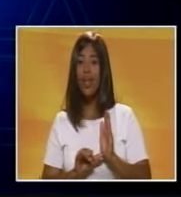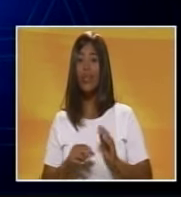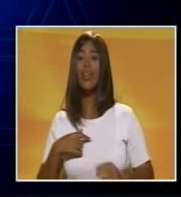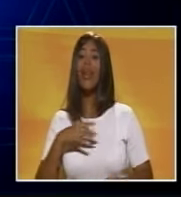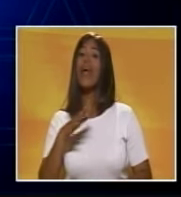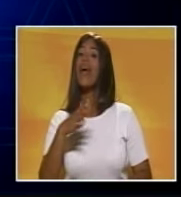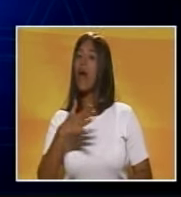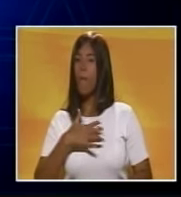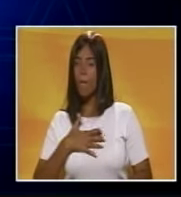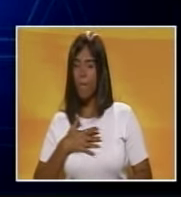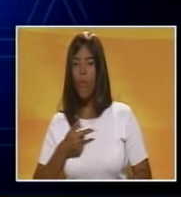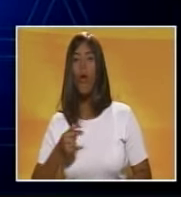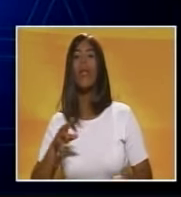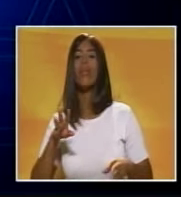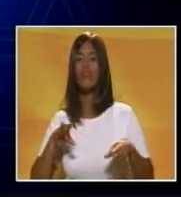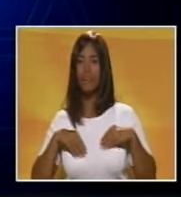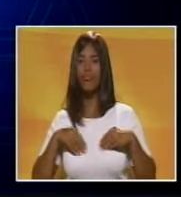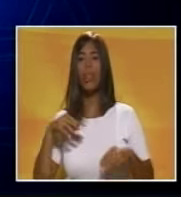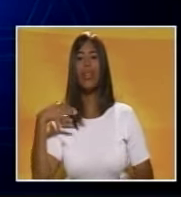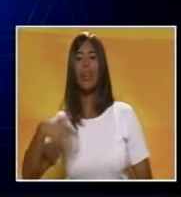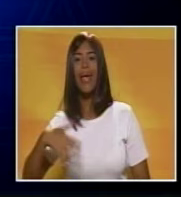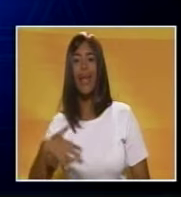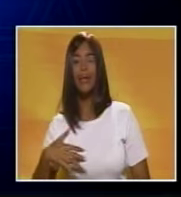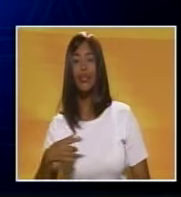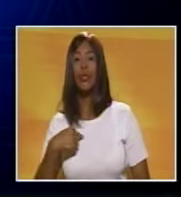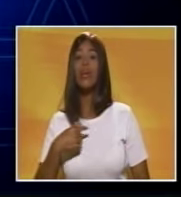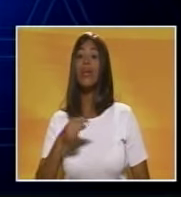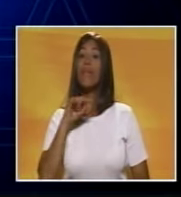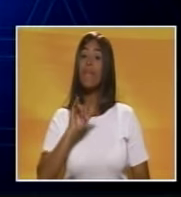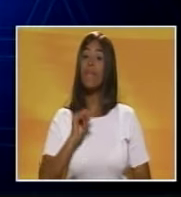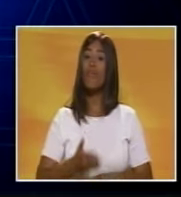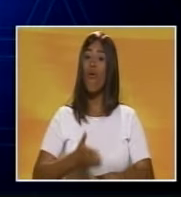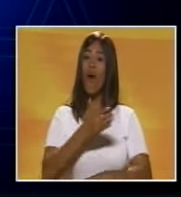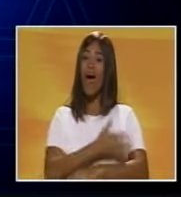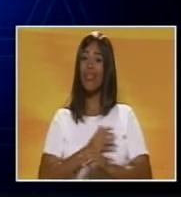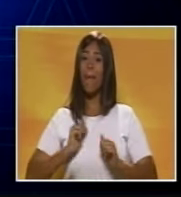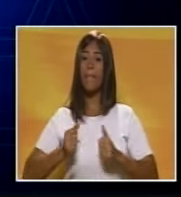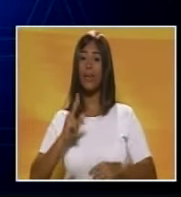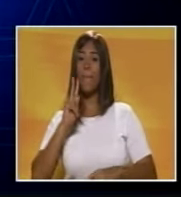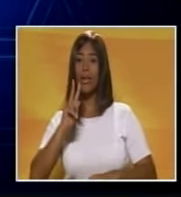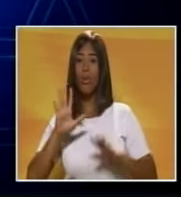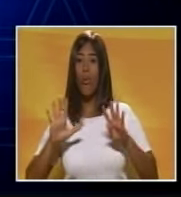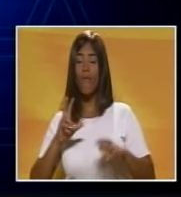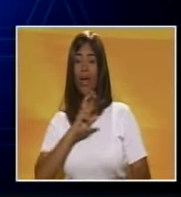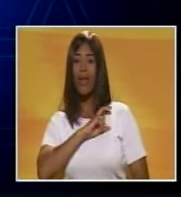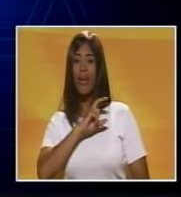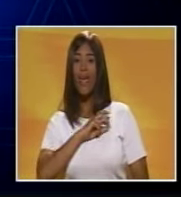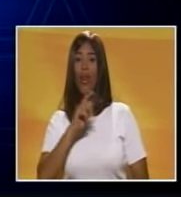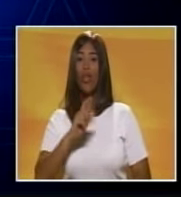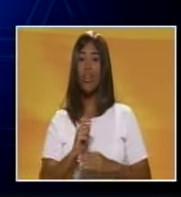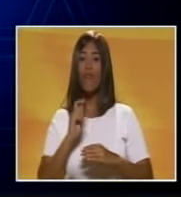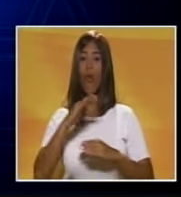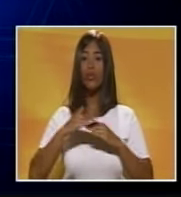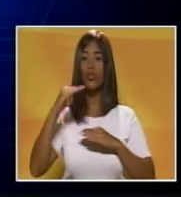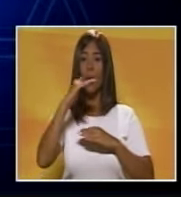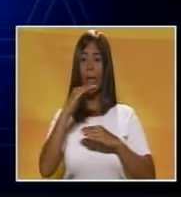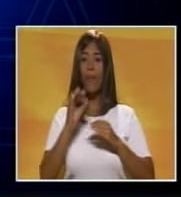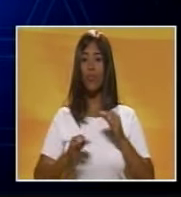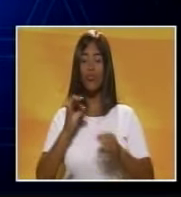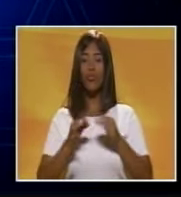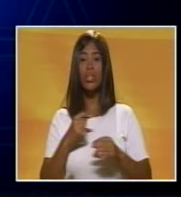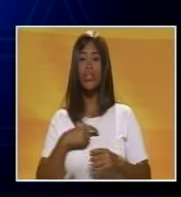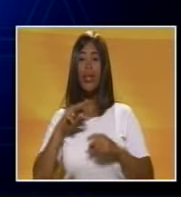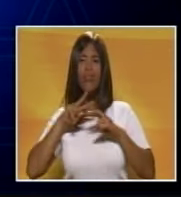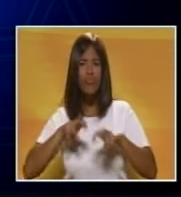plenamente apegada a derecho y es derivada del proceso iniciado el pasado 29 de enero, cuando el Tribunal Supremo de Justicia abrió una